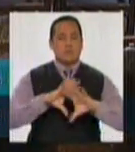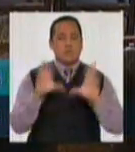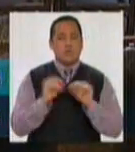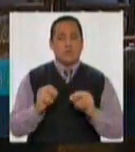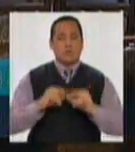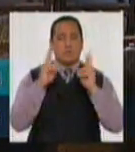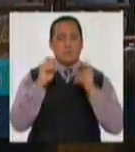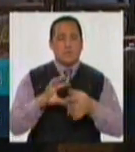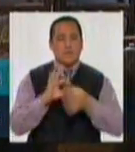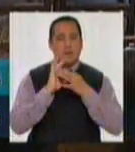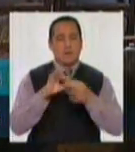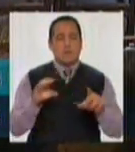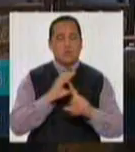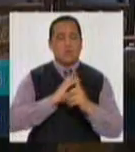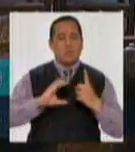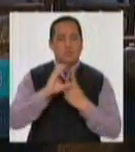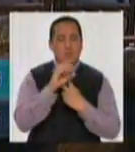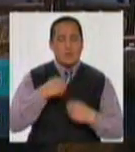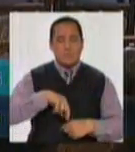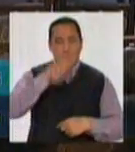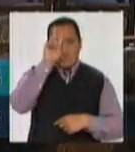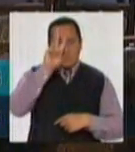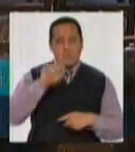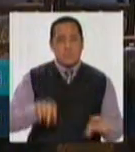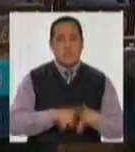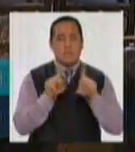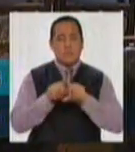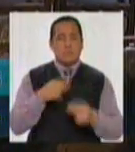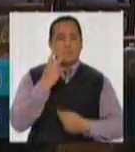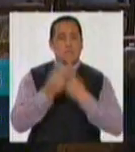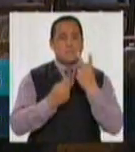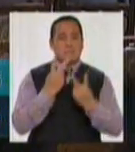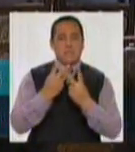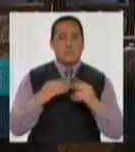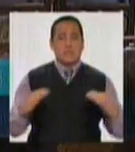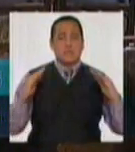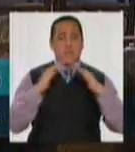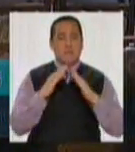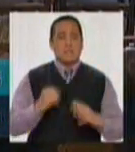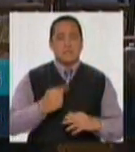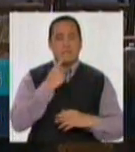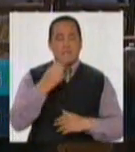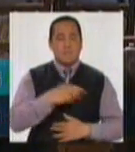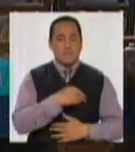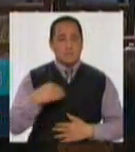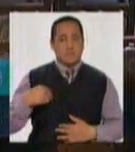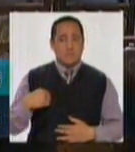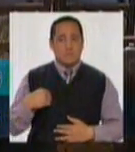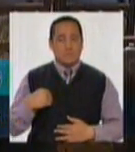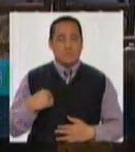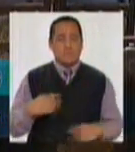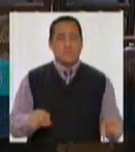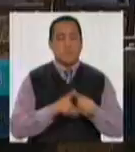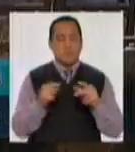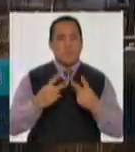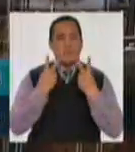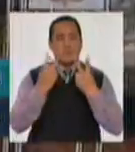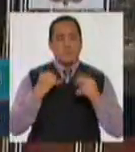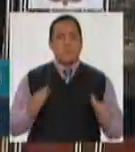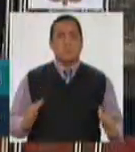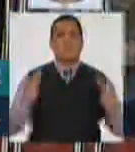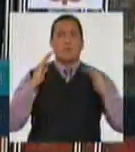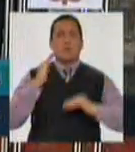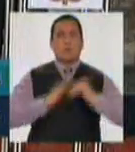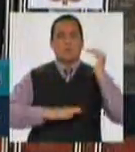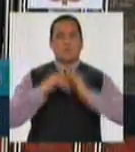que están relacionados a la cultura de Perú. Hoy visité el Palacio Torre Tagle y de hecho es uno de los